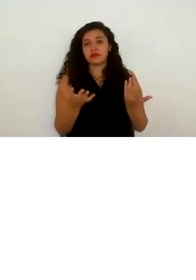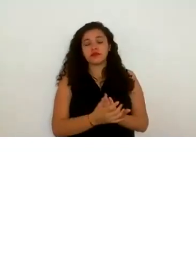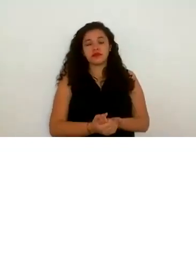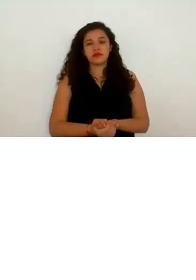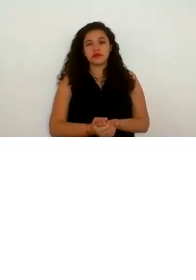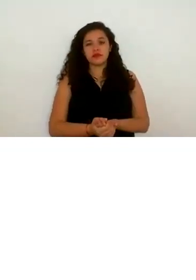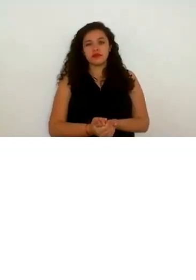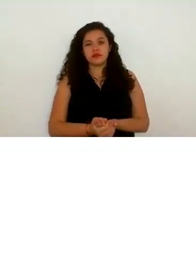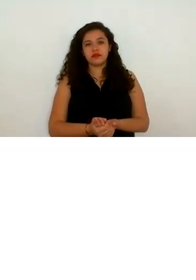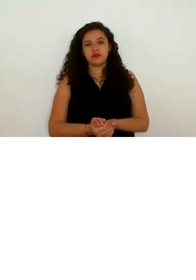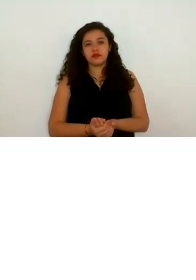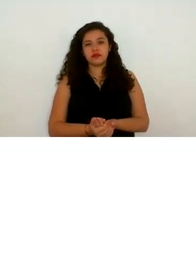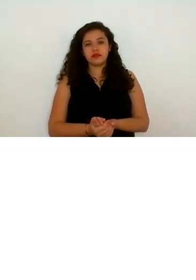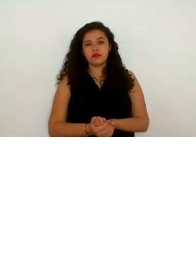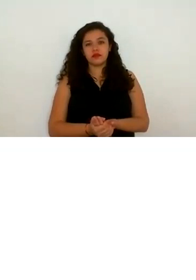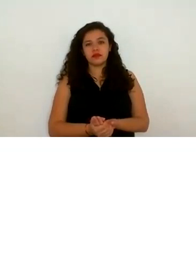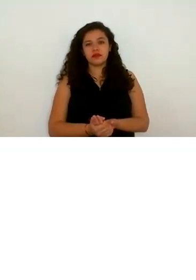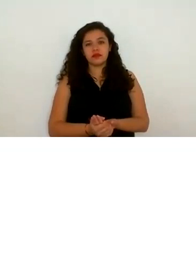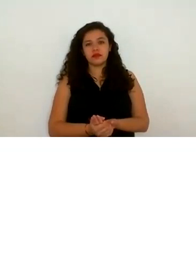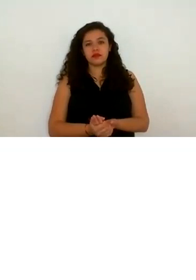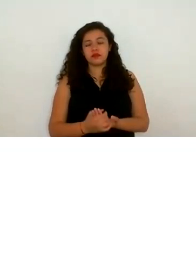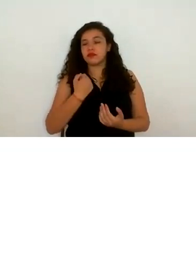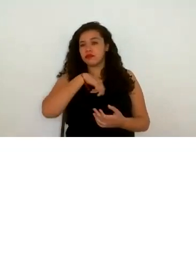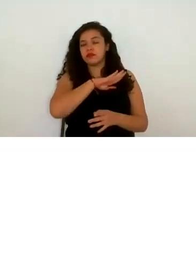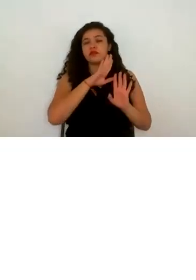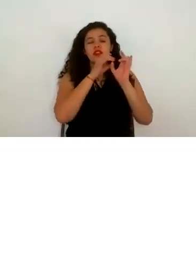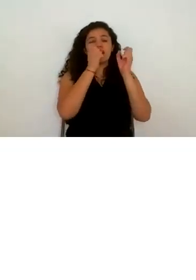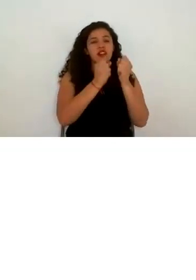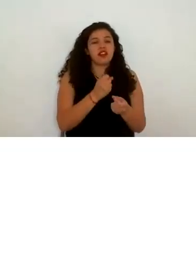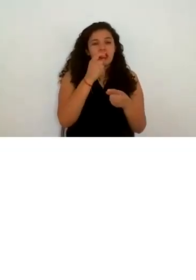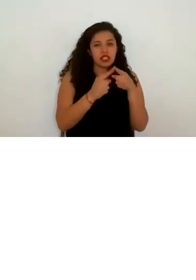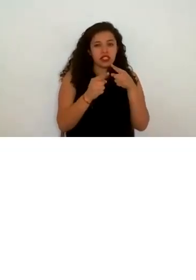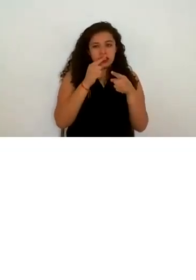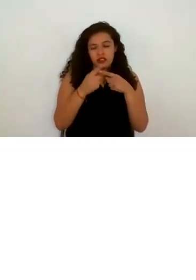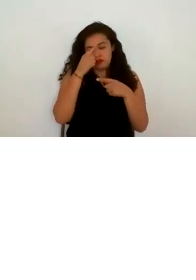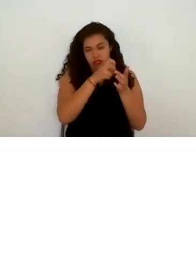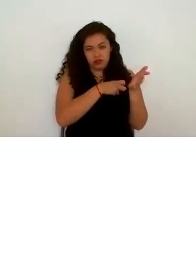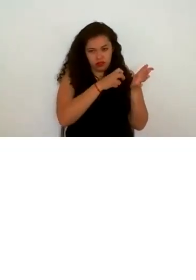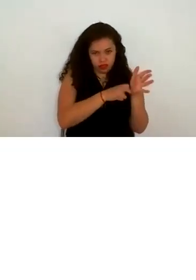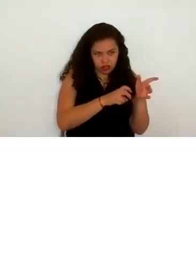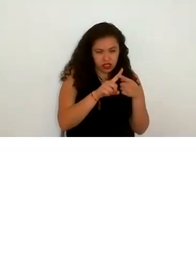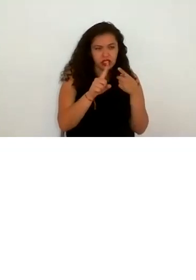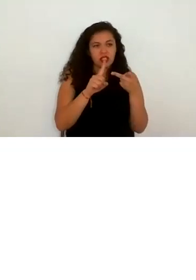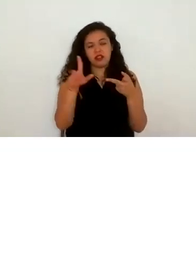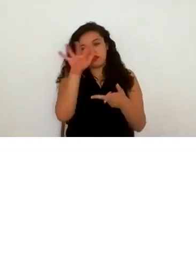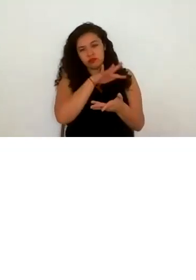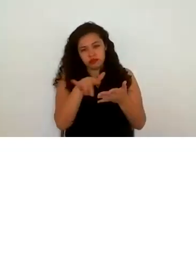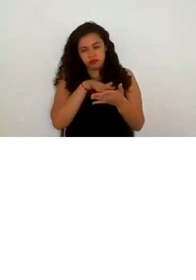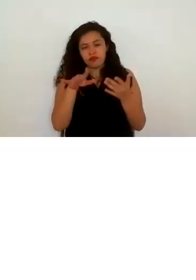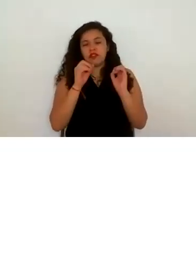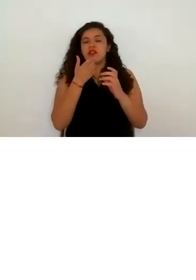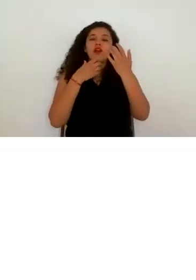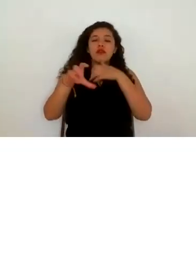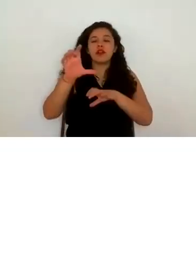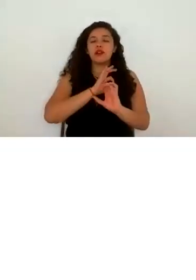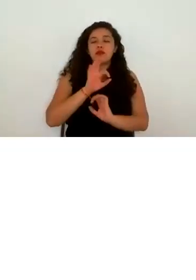los candados de seguridad para la edición, para el como lector o comentador de